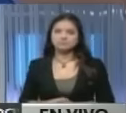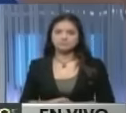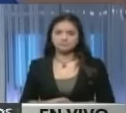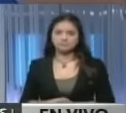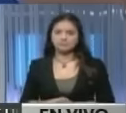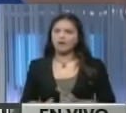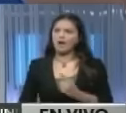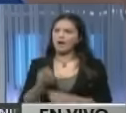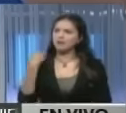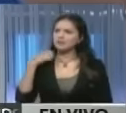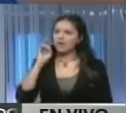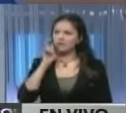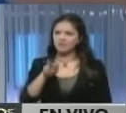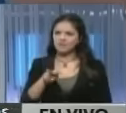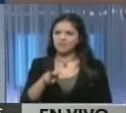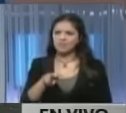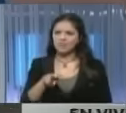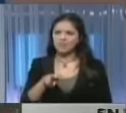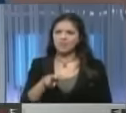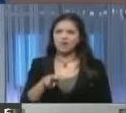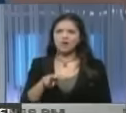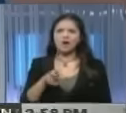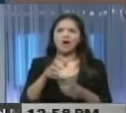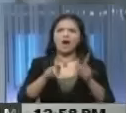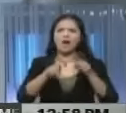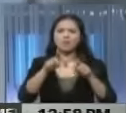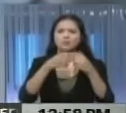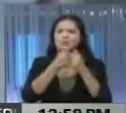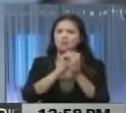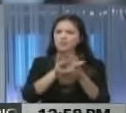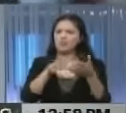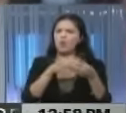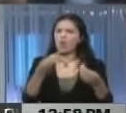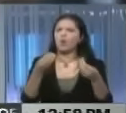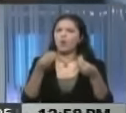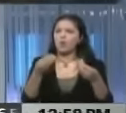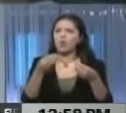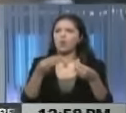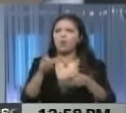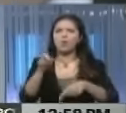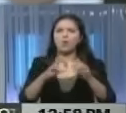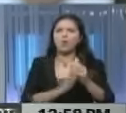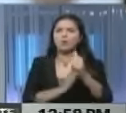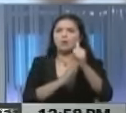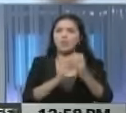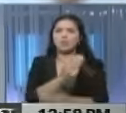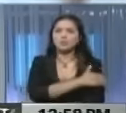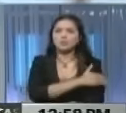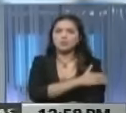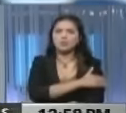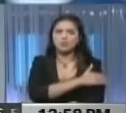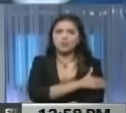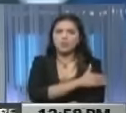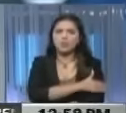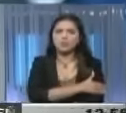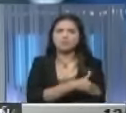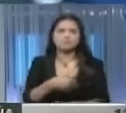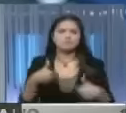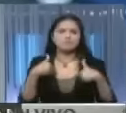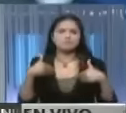Ayer veíamos en estos focos violentos cómo la dirigencia opositora es